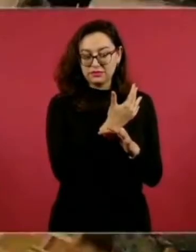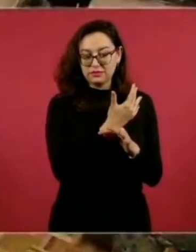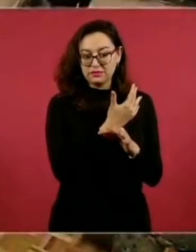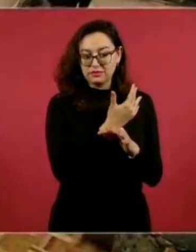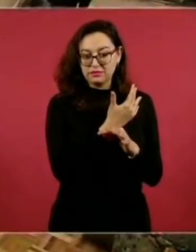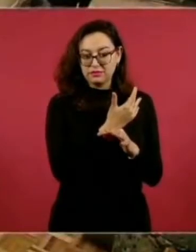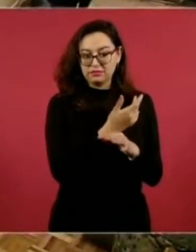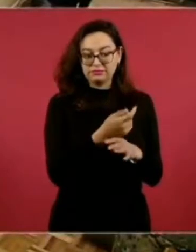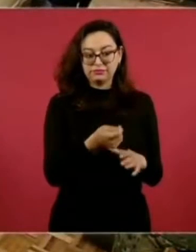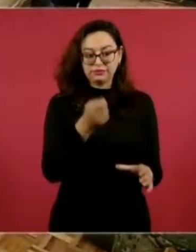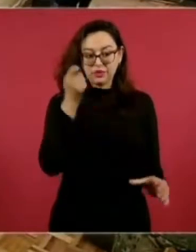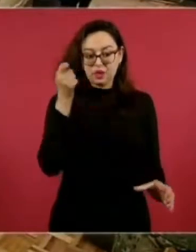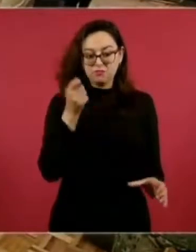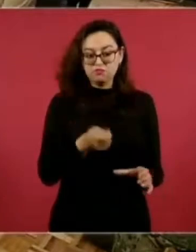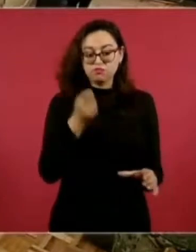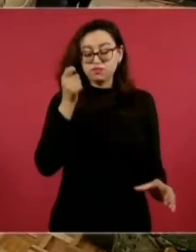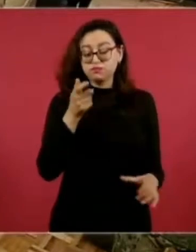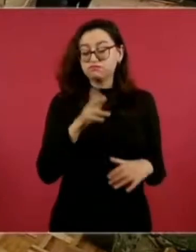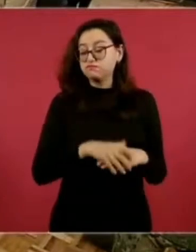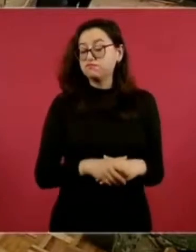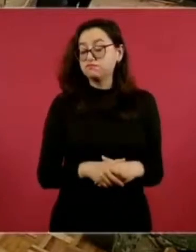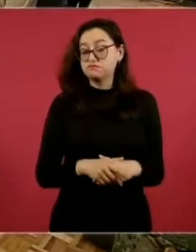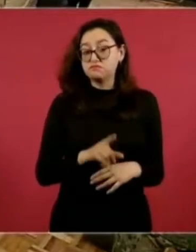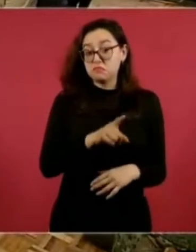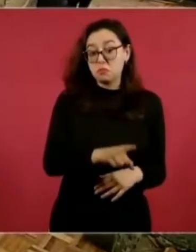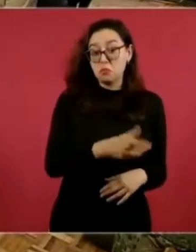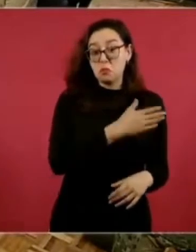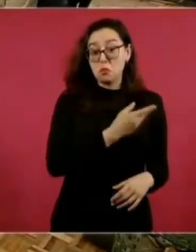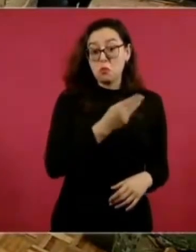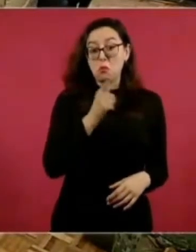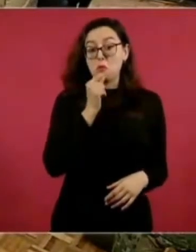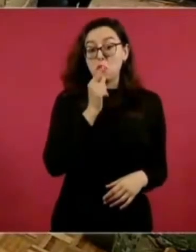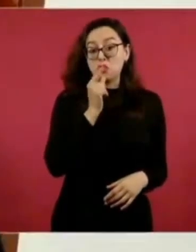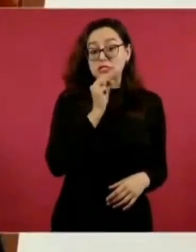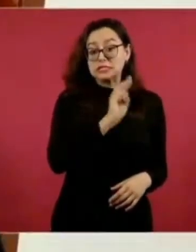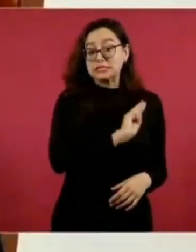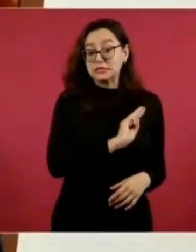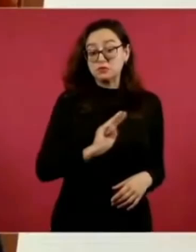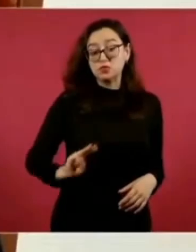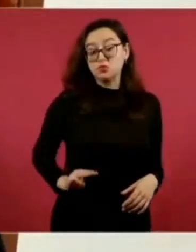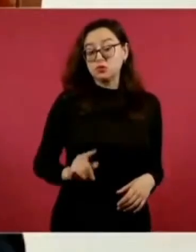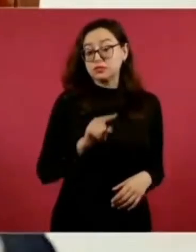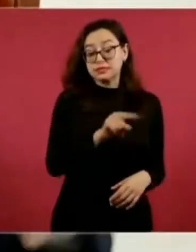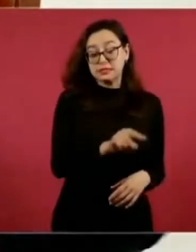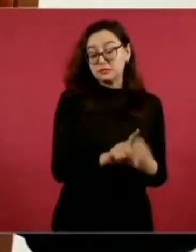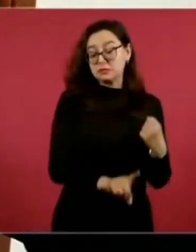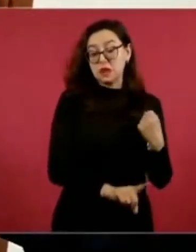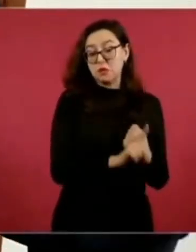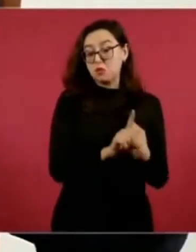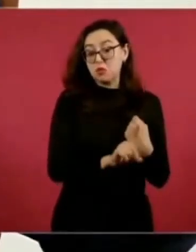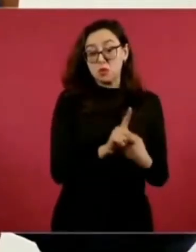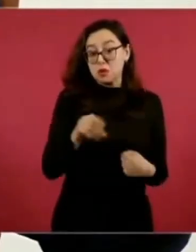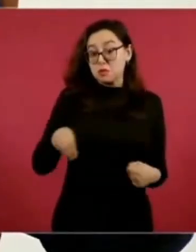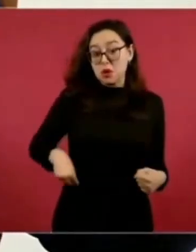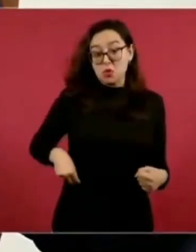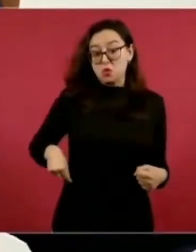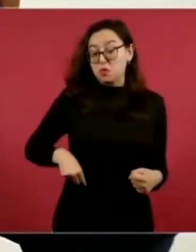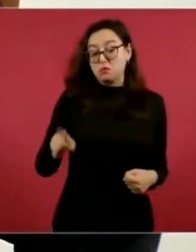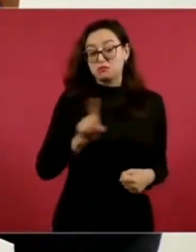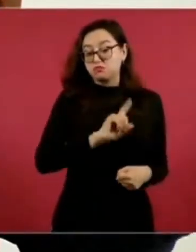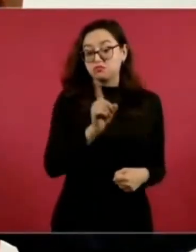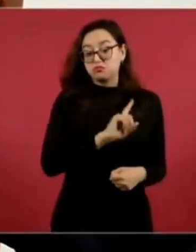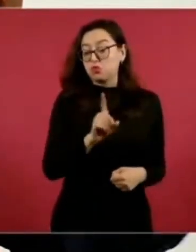de que la desaparición de los jóvenes no pudo haber sido un asunto de autoridades